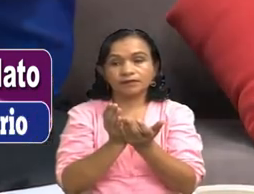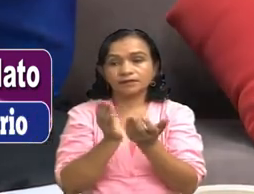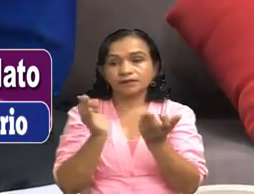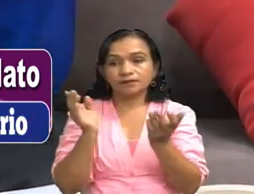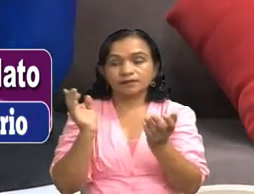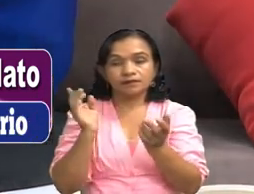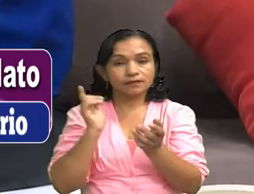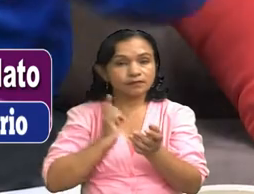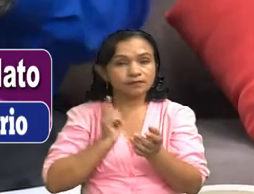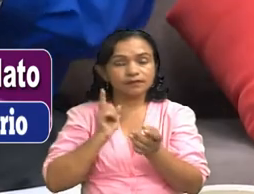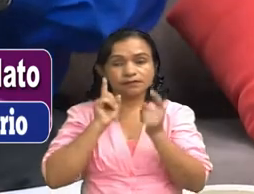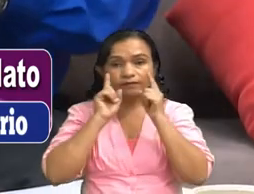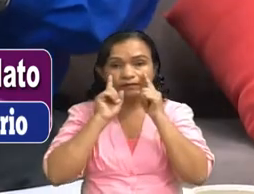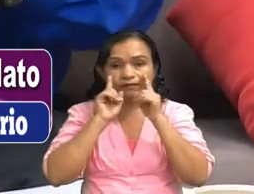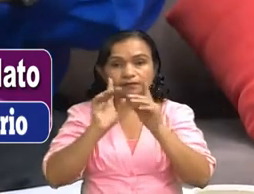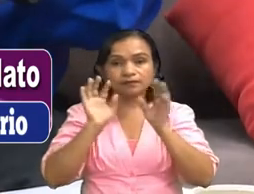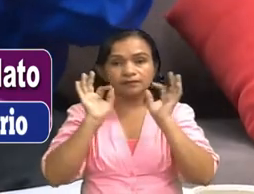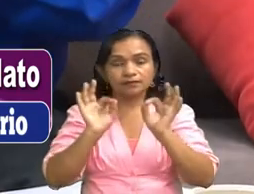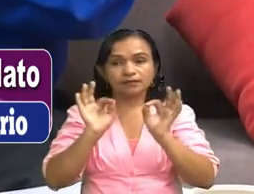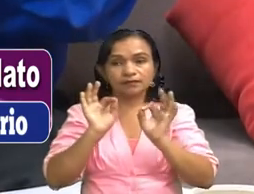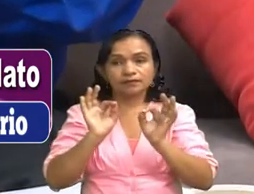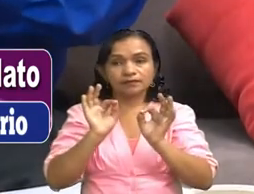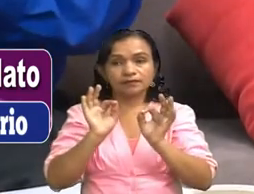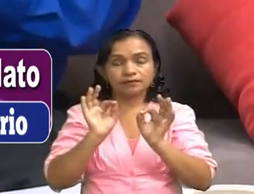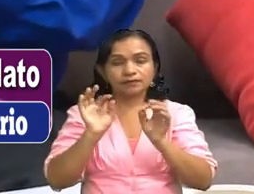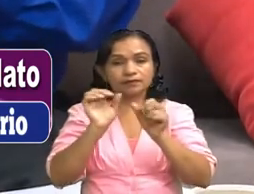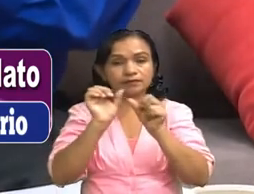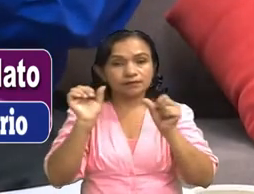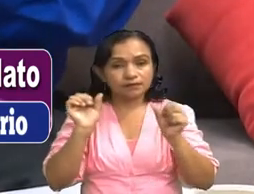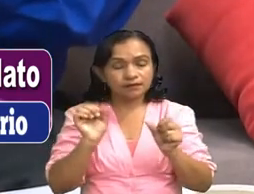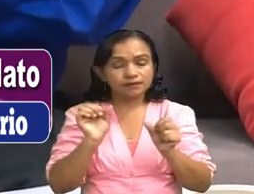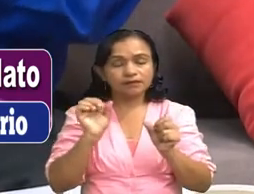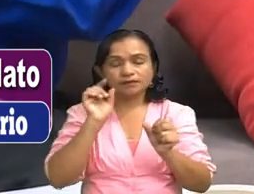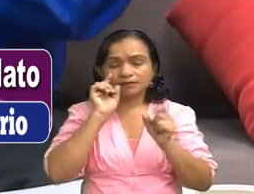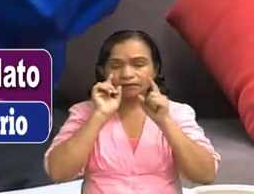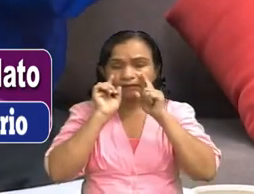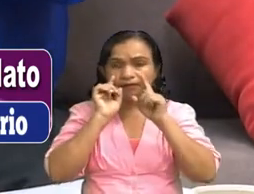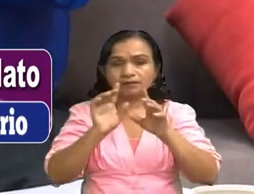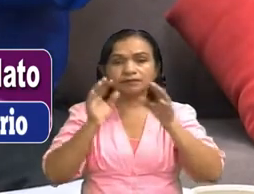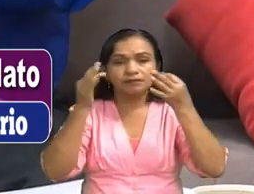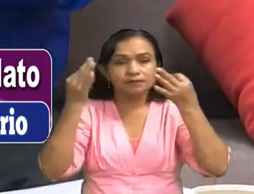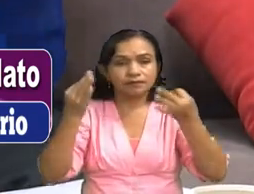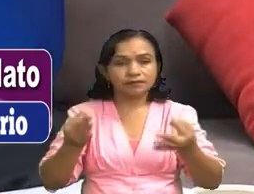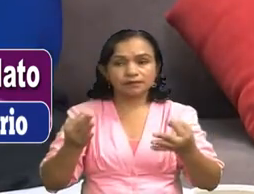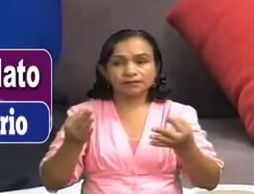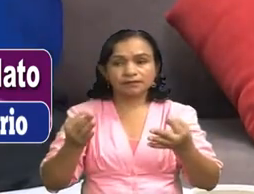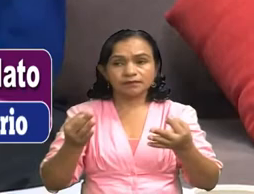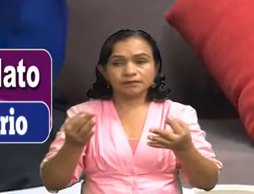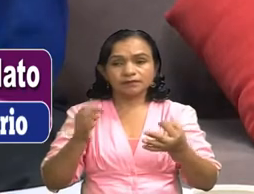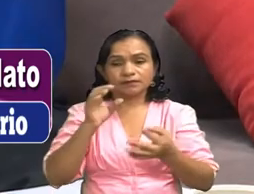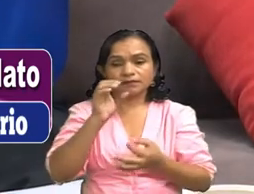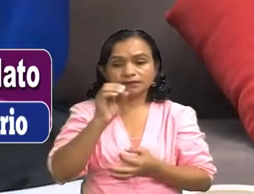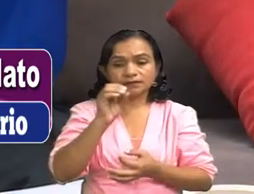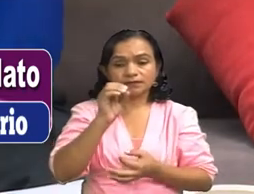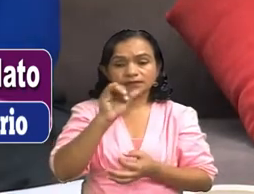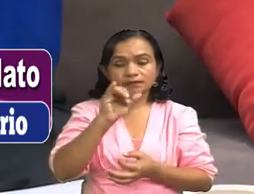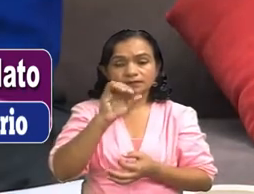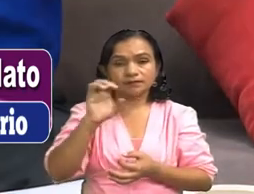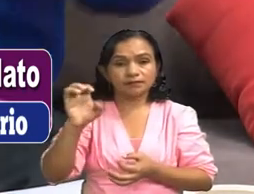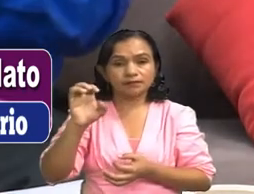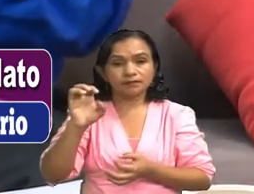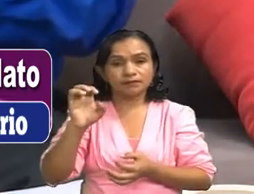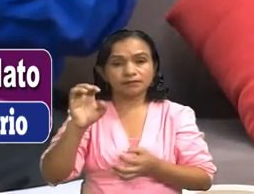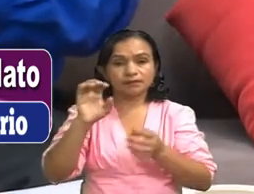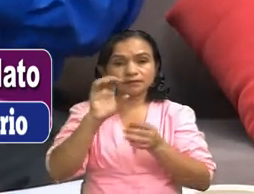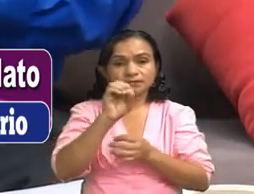para comer todo lo que existe ahí en sistema animal. Okay. ¿Y dónde lo colgamos? En la OIE, y la OIE lo divulga a todo el